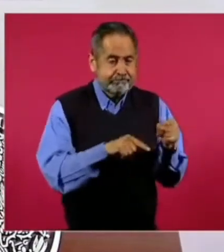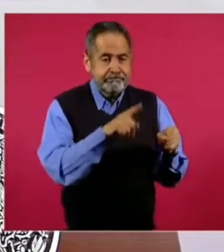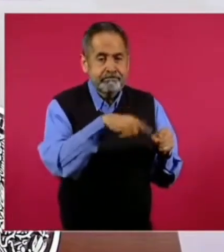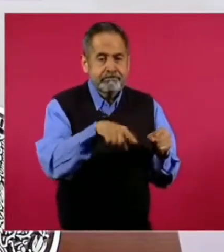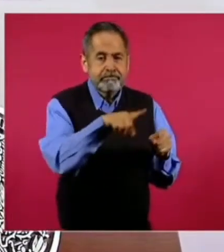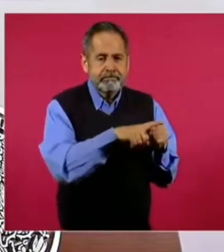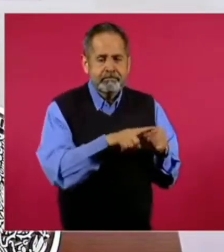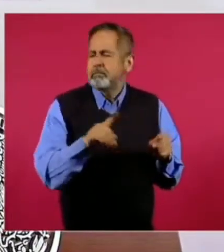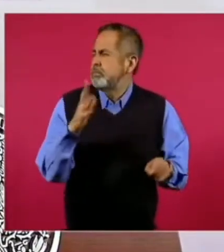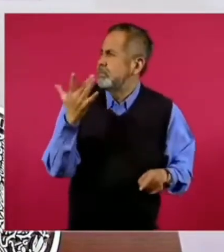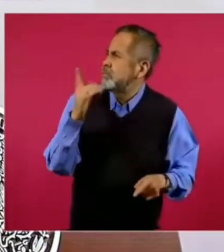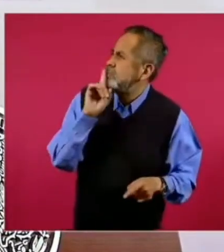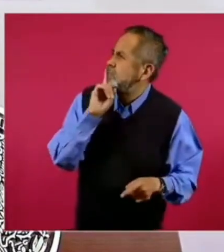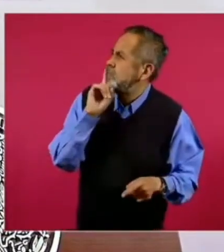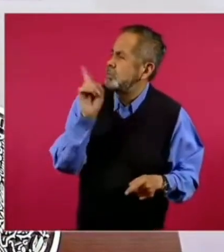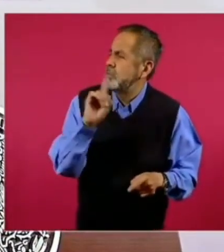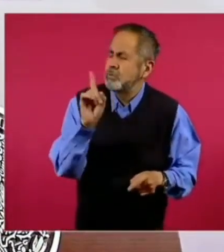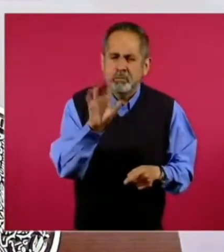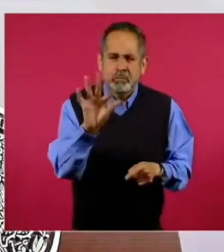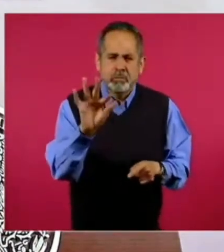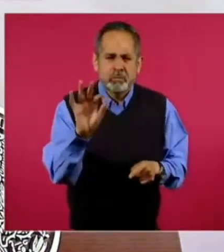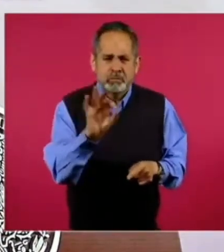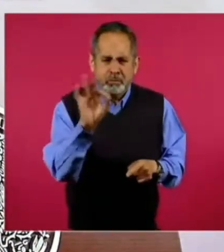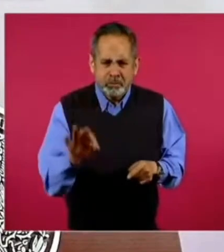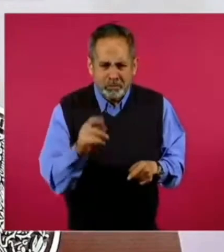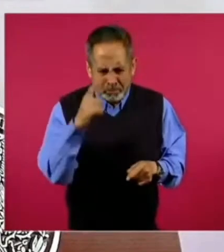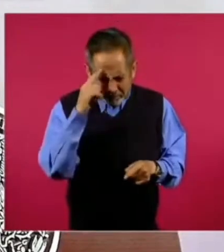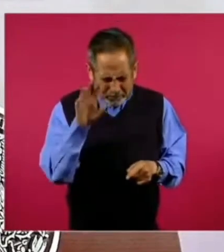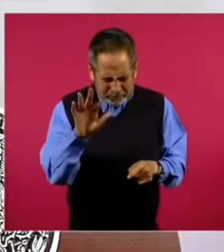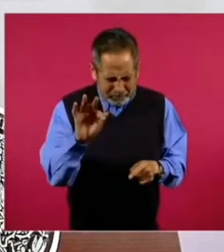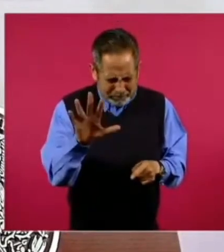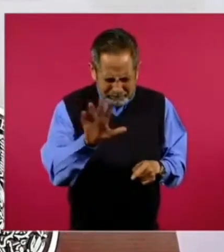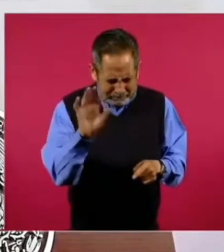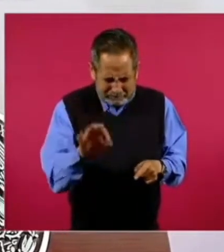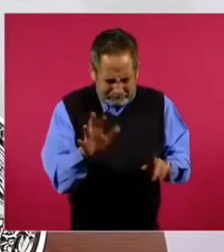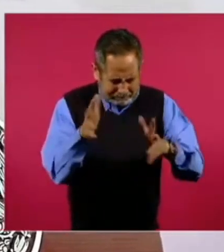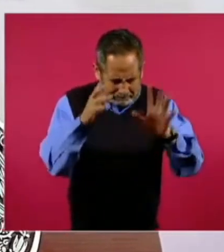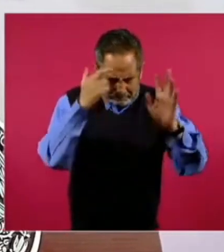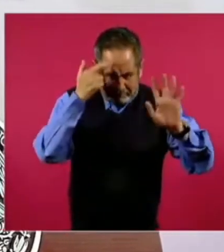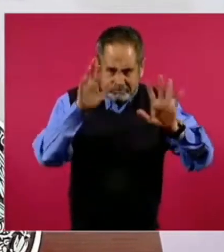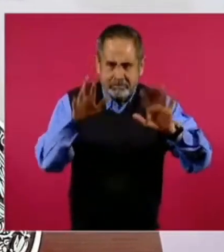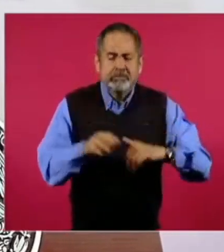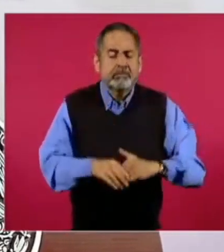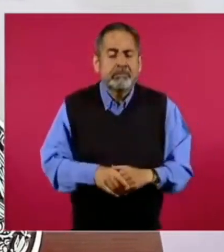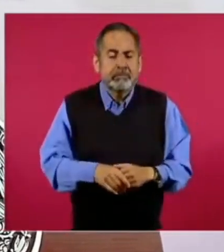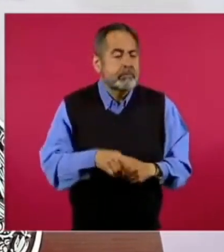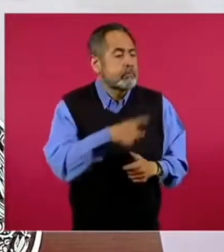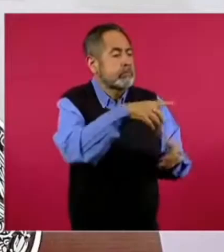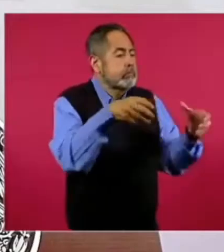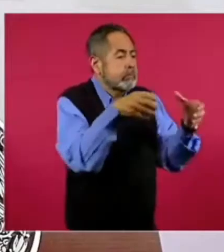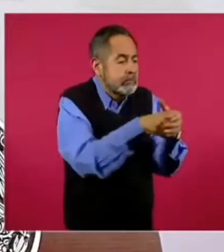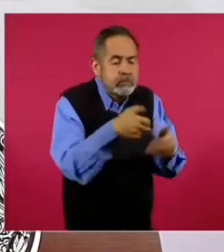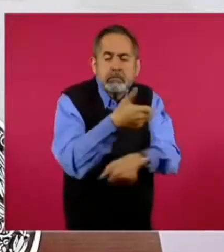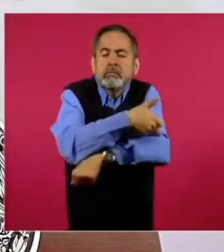no fue el 50, creo que el 40%, dijo 45%, son familiares.